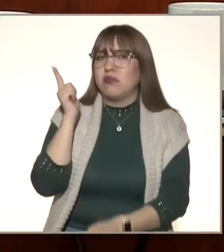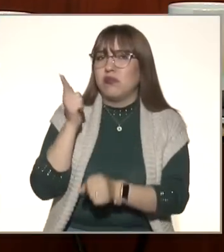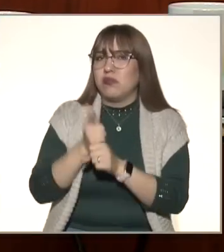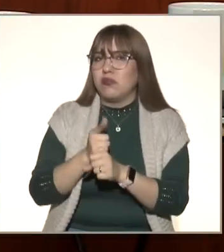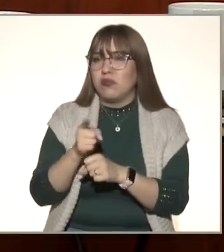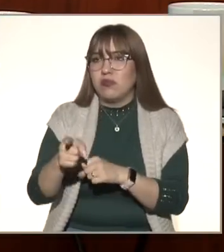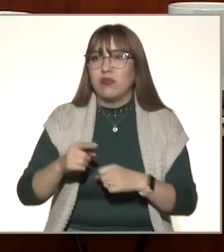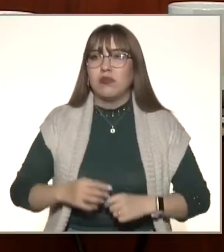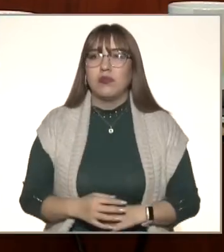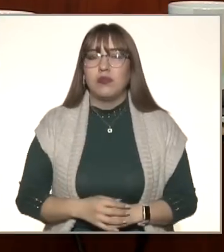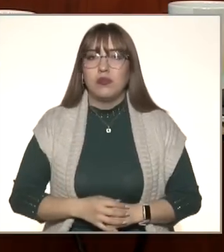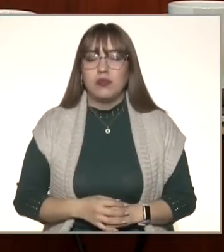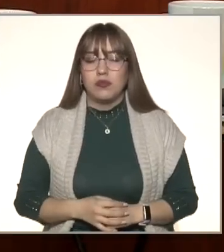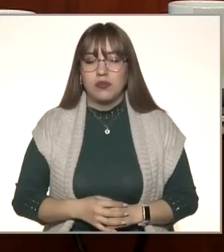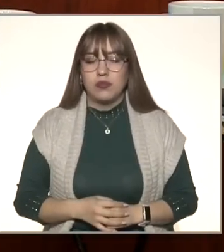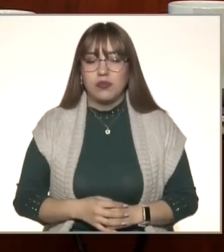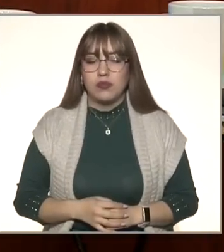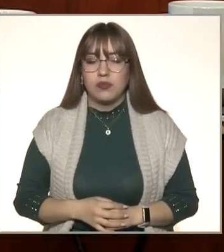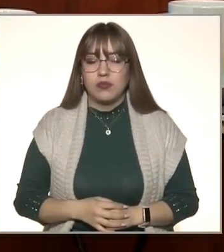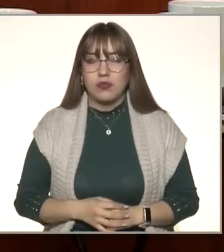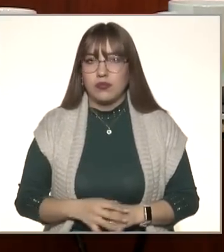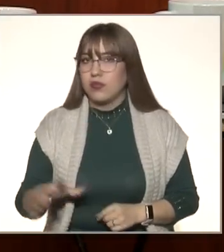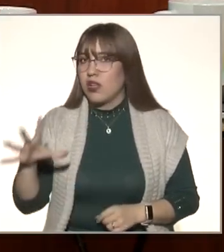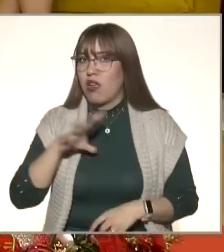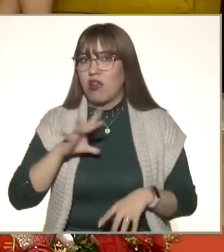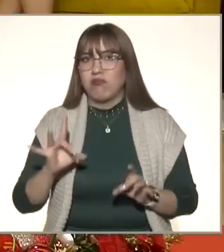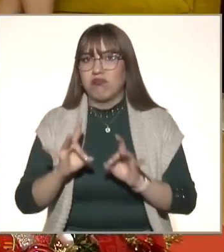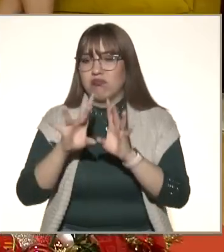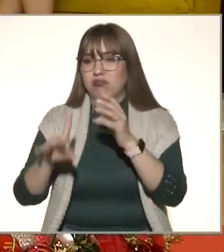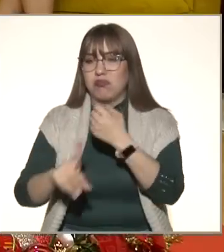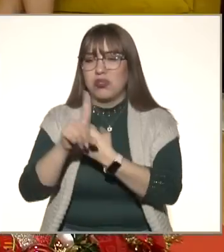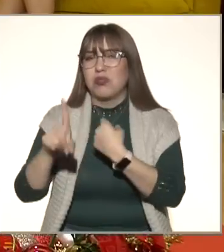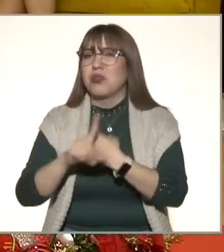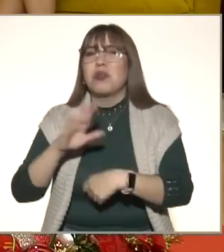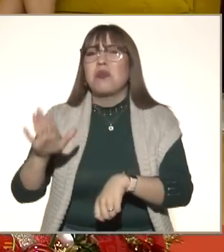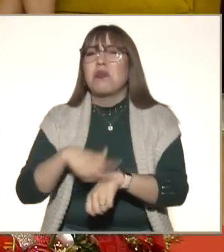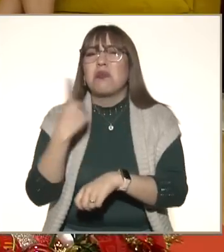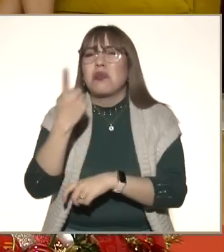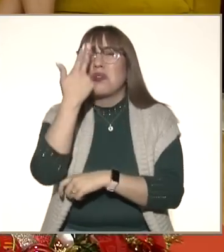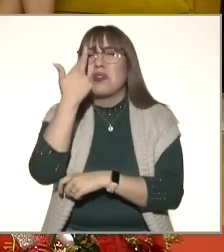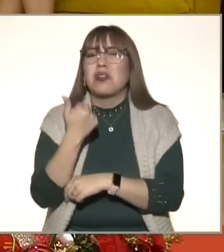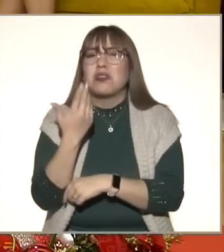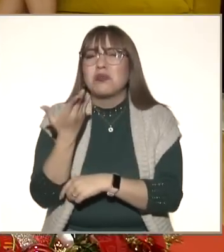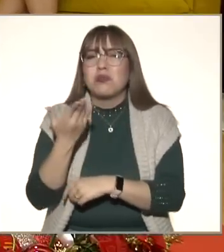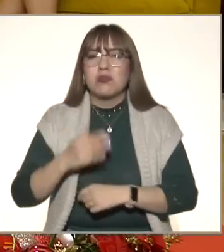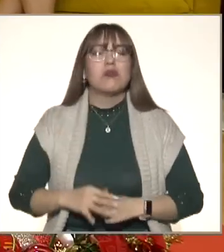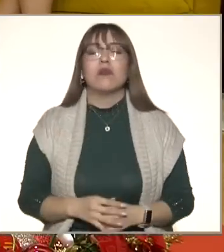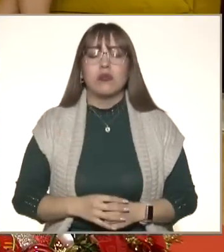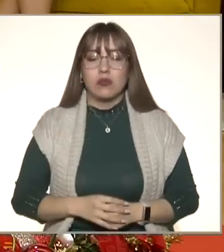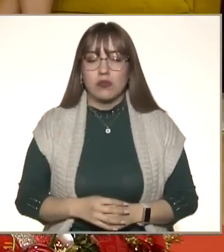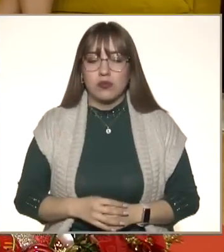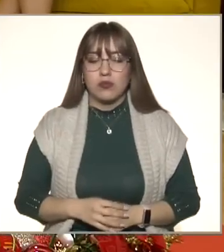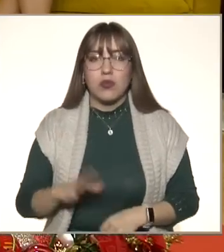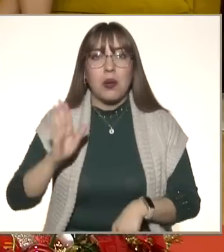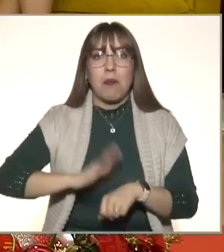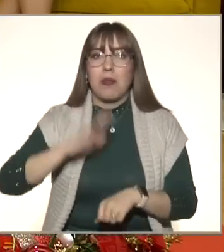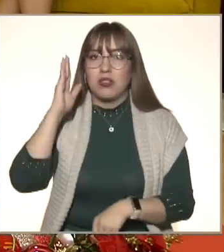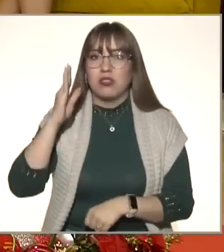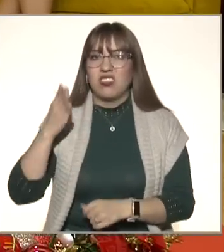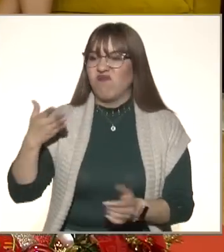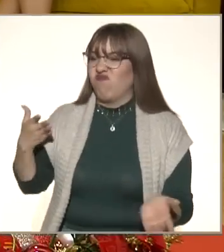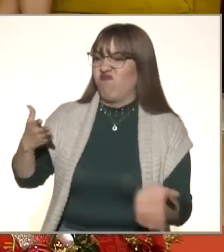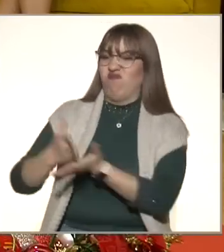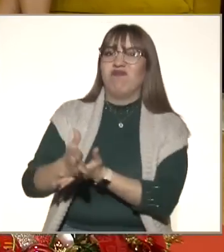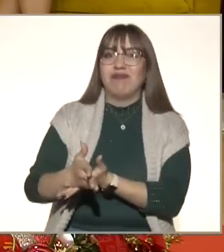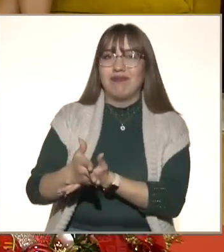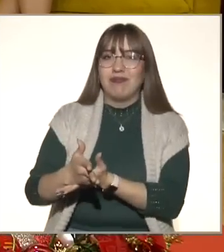generan estos problemas en la Navidad? ¿Cuáles son las situaciones más comunes que viven las familias? Las indirectas. Las